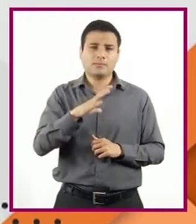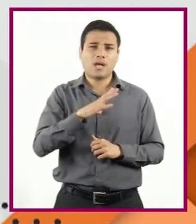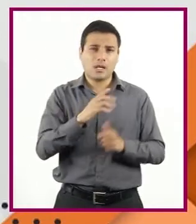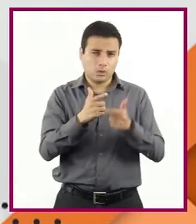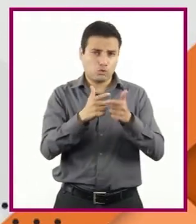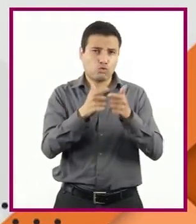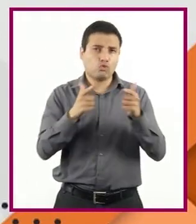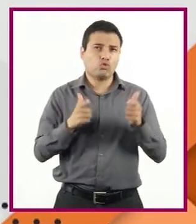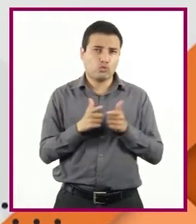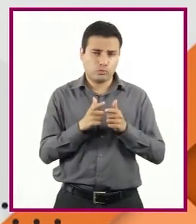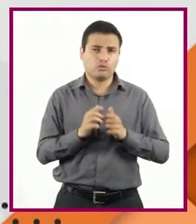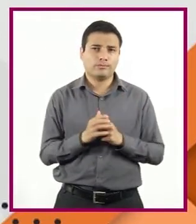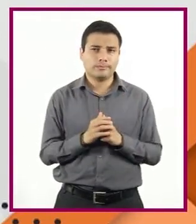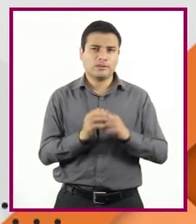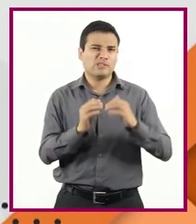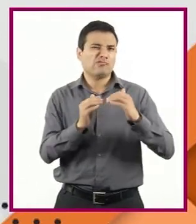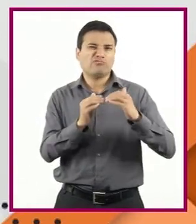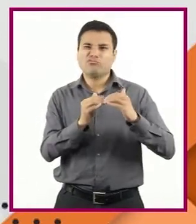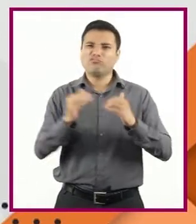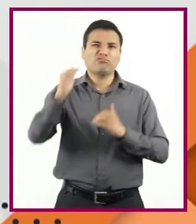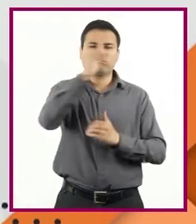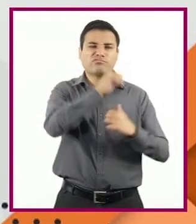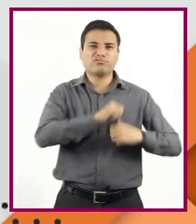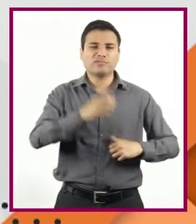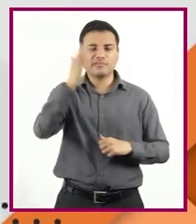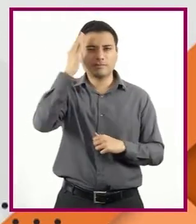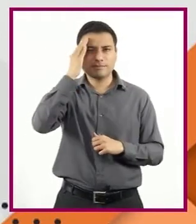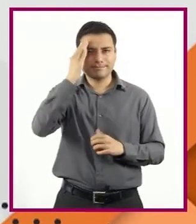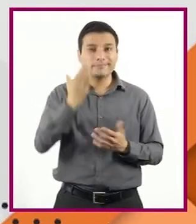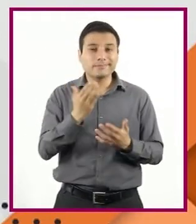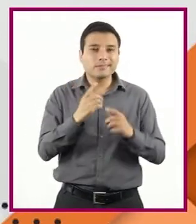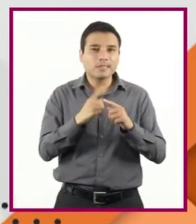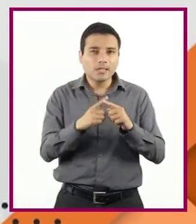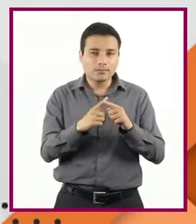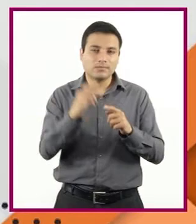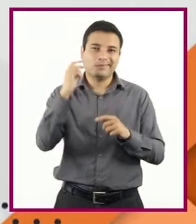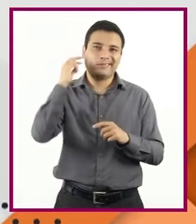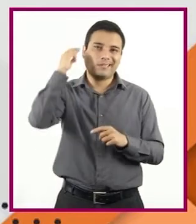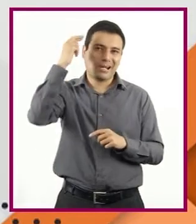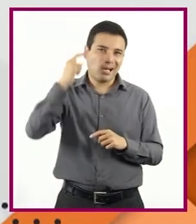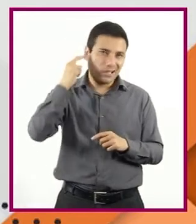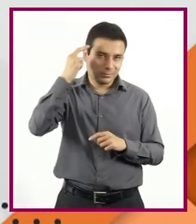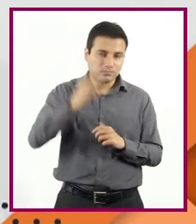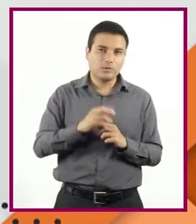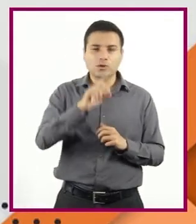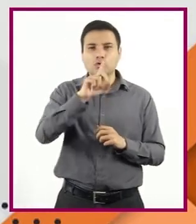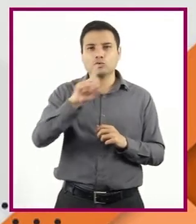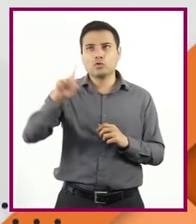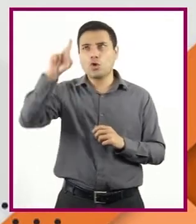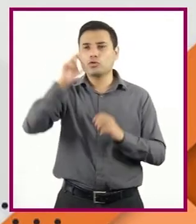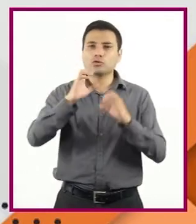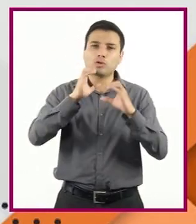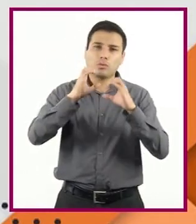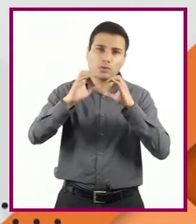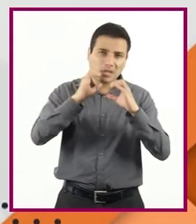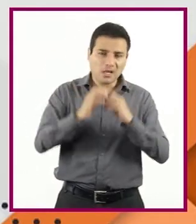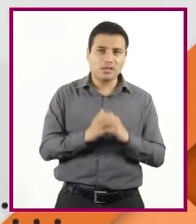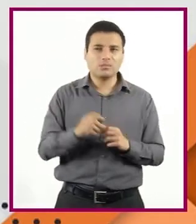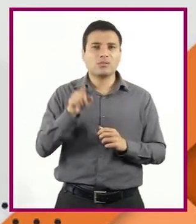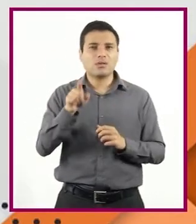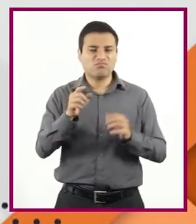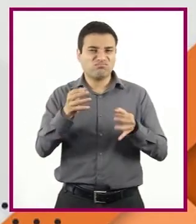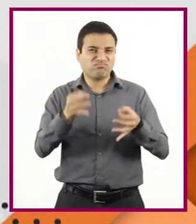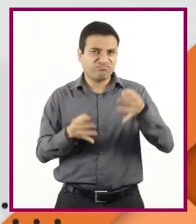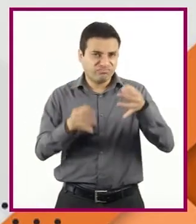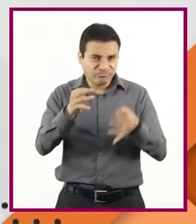el tlatoani era quien debía interpretar la voluntad de los dioses y gobernar de acuerdo con ello, administraba la justicia y encabezaba la